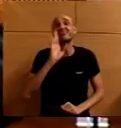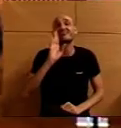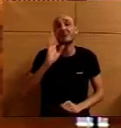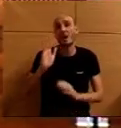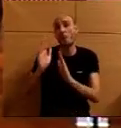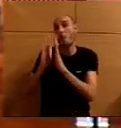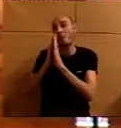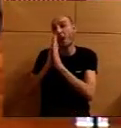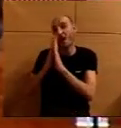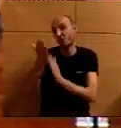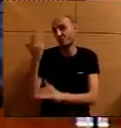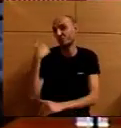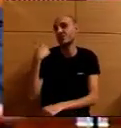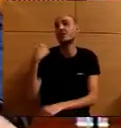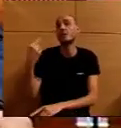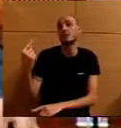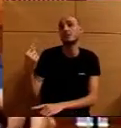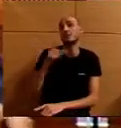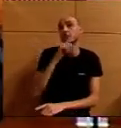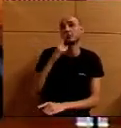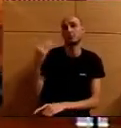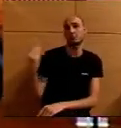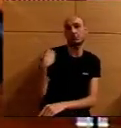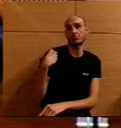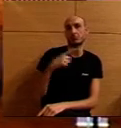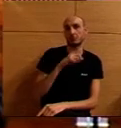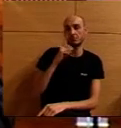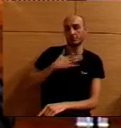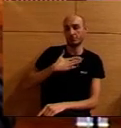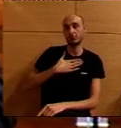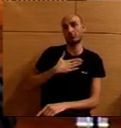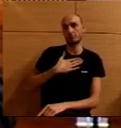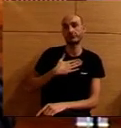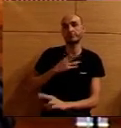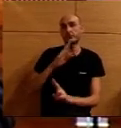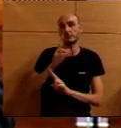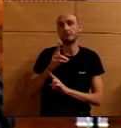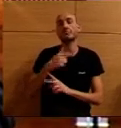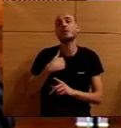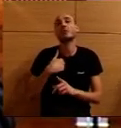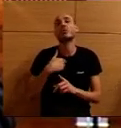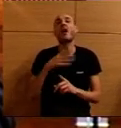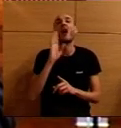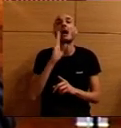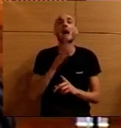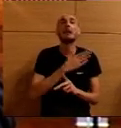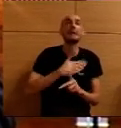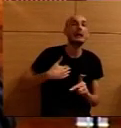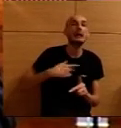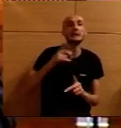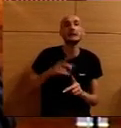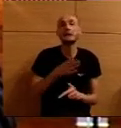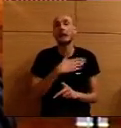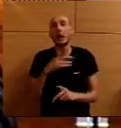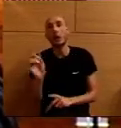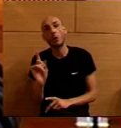precs i preguntes en dos coses. Bueno, la primera, lo de voler o no voler, cada un és una qüestió